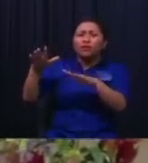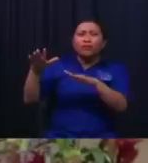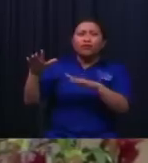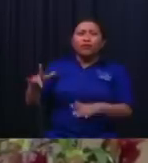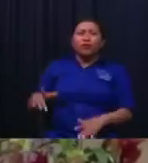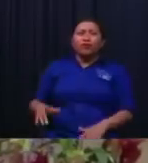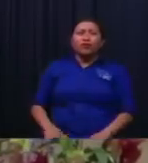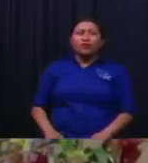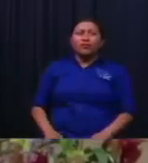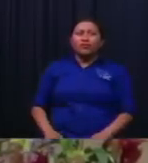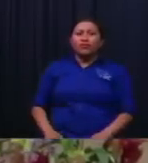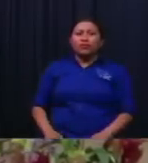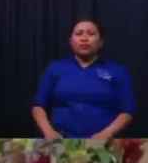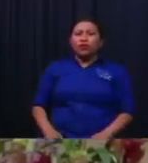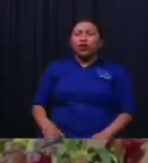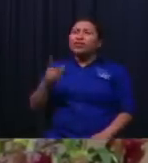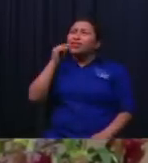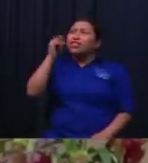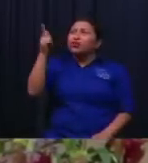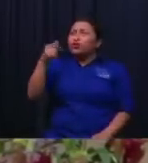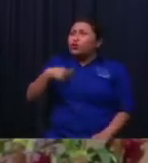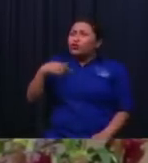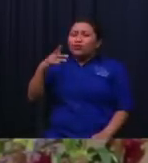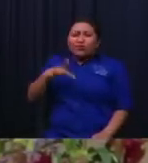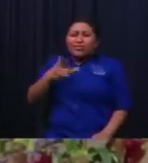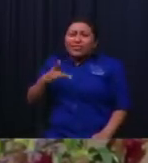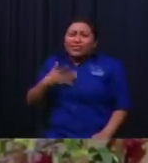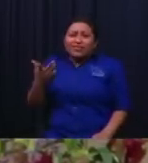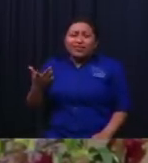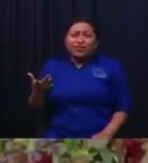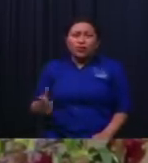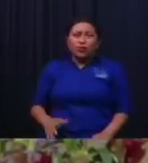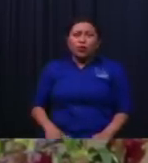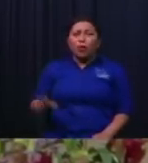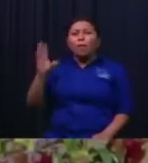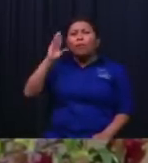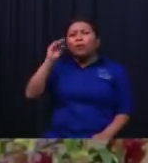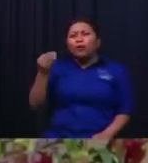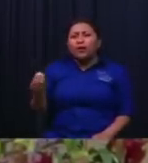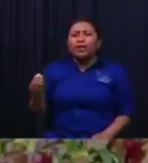¿va? Y yo no. ¿Por qué?